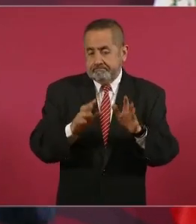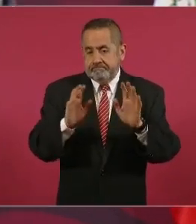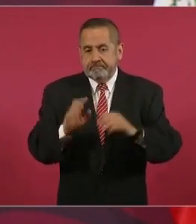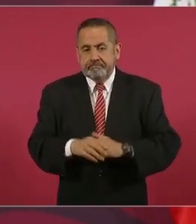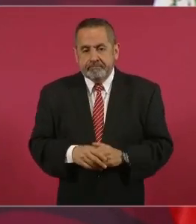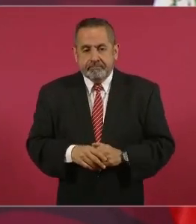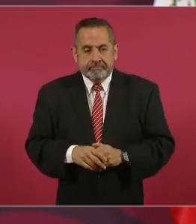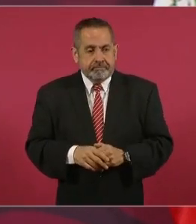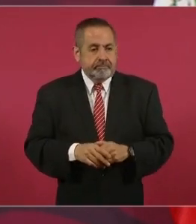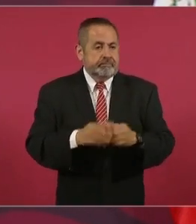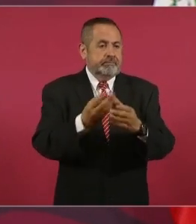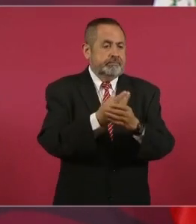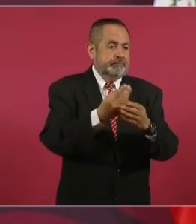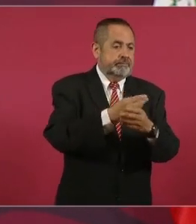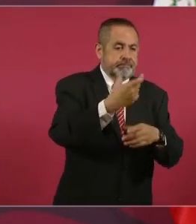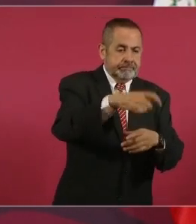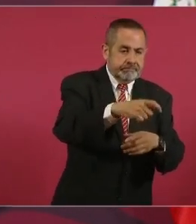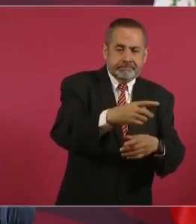de clases